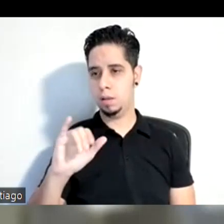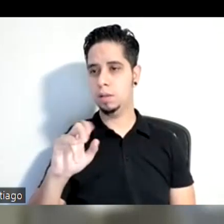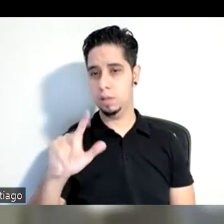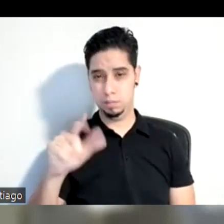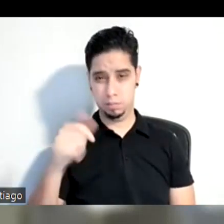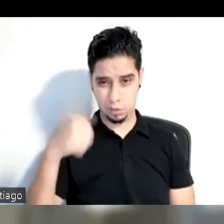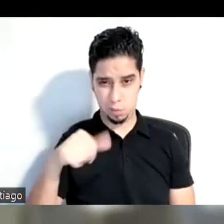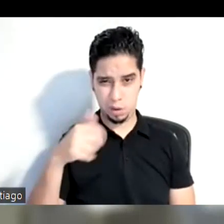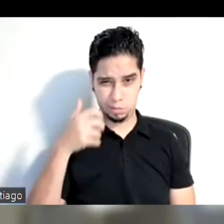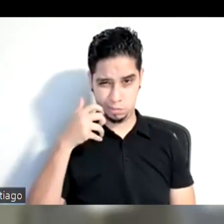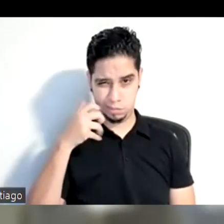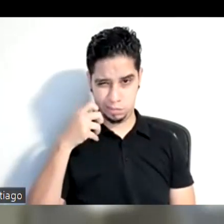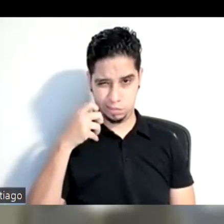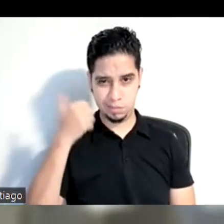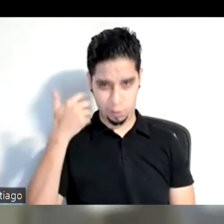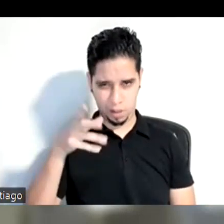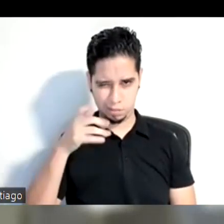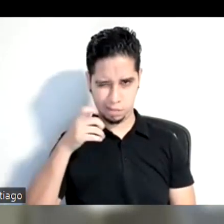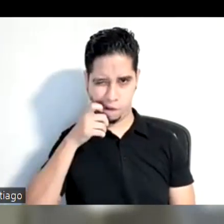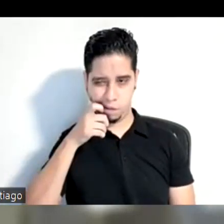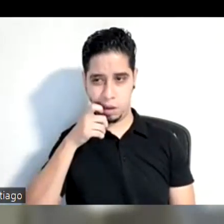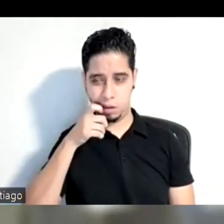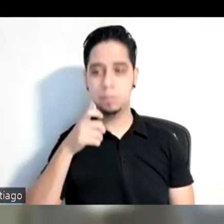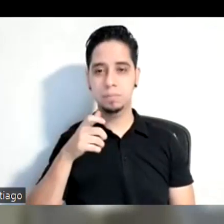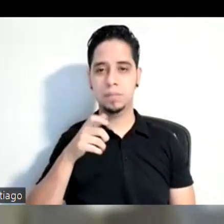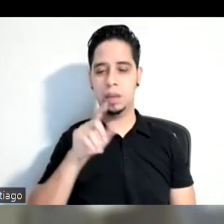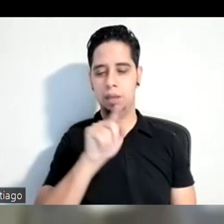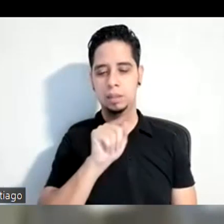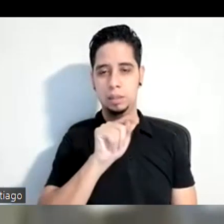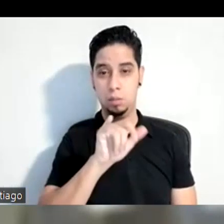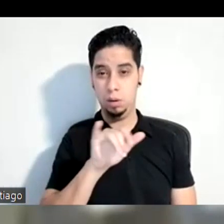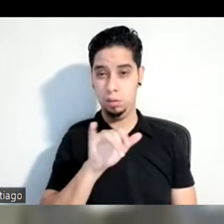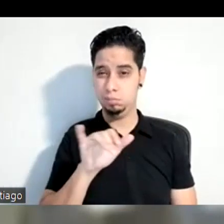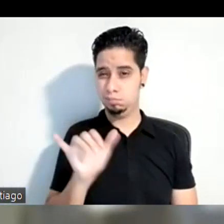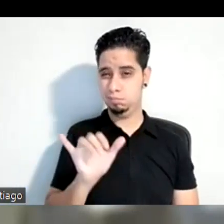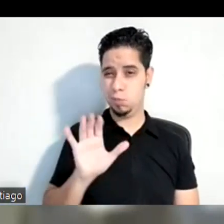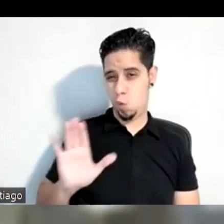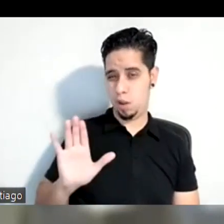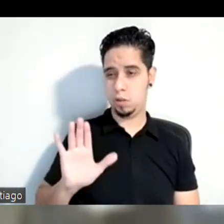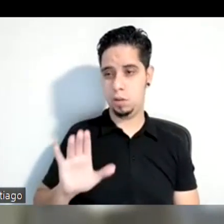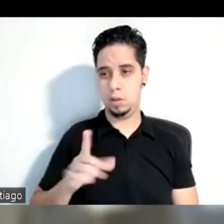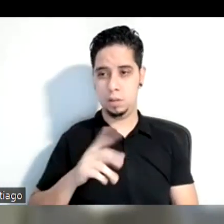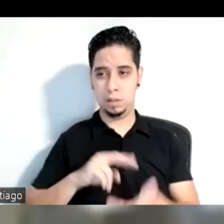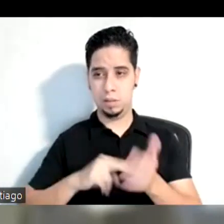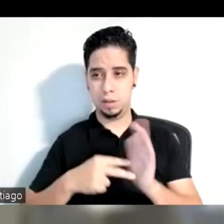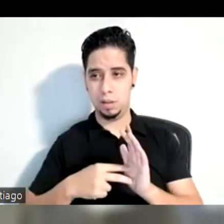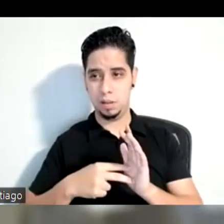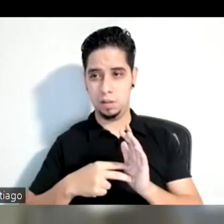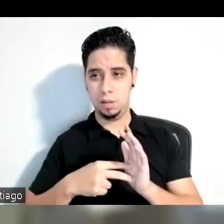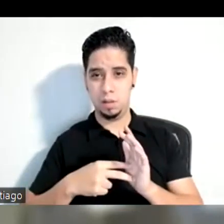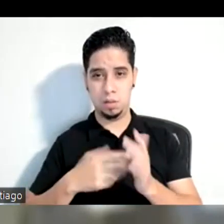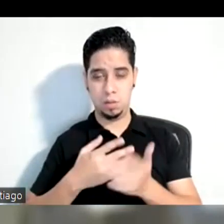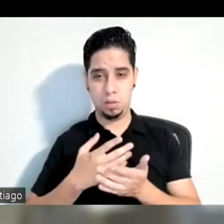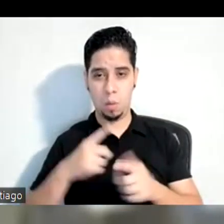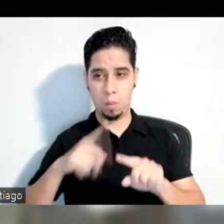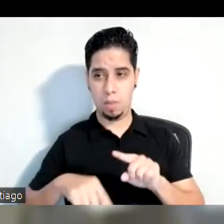Ajá. Hablaba. Pues el TTY se parecía mucho a eso, en el sentido de que no puede haber comunicación de dos vías.